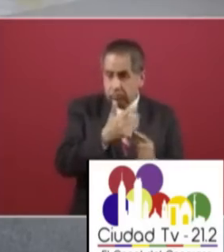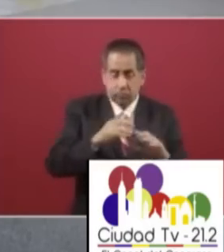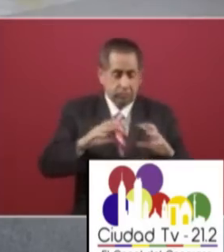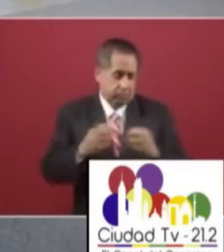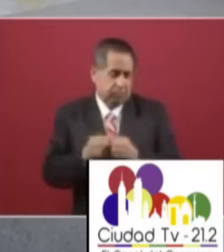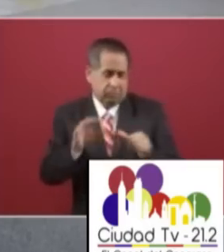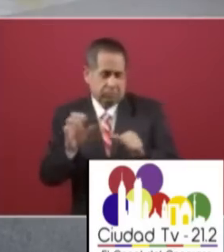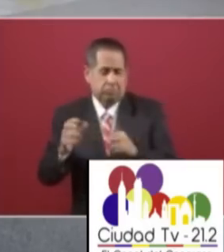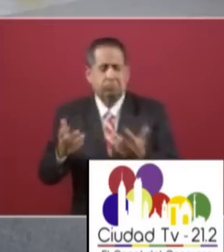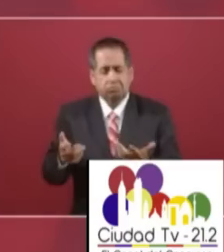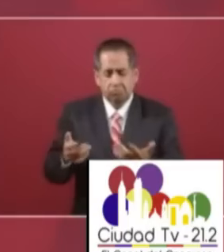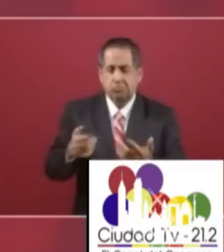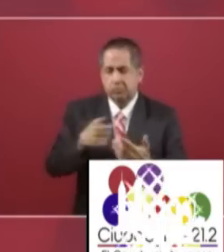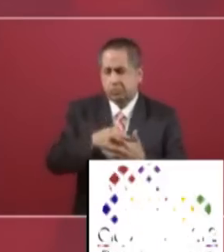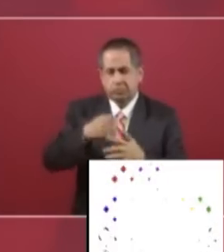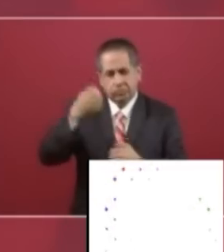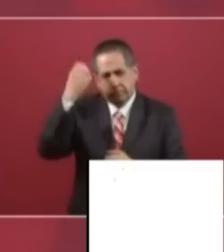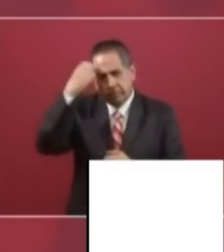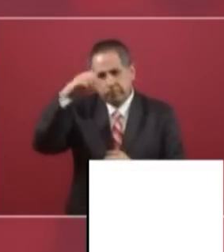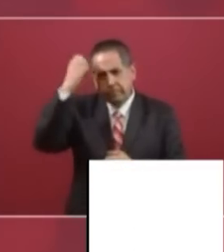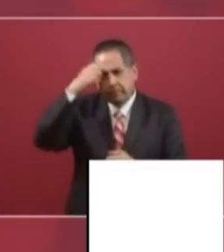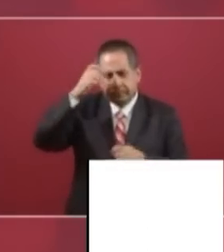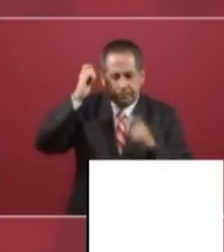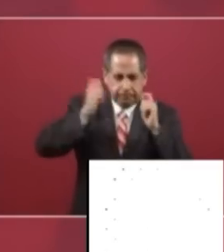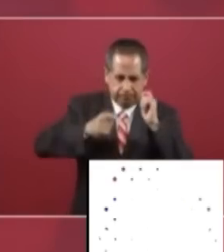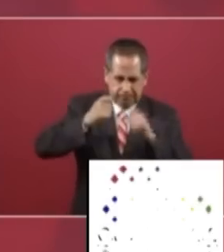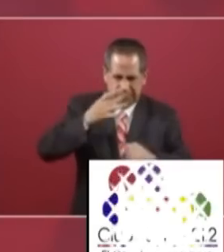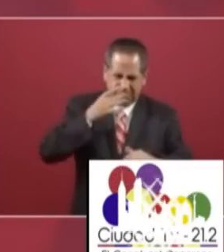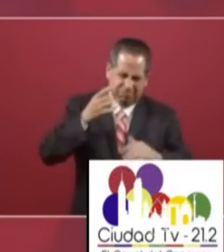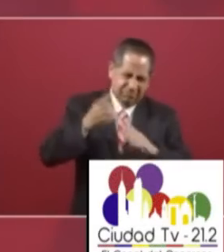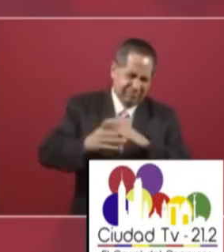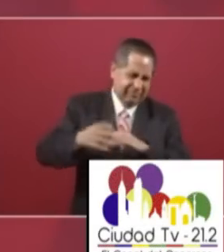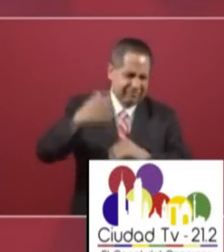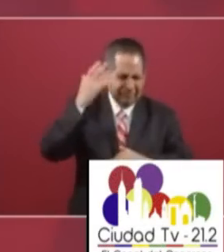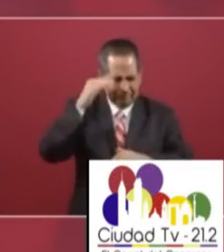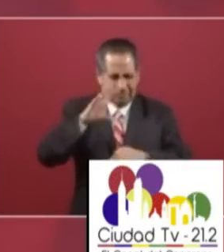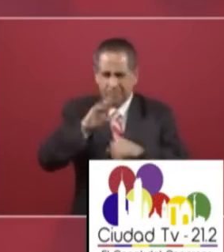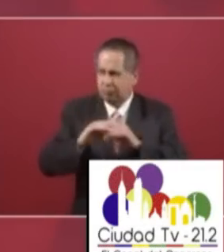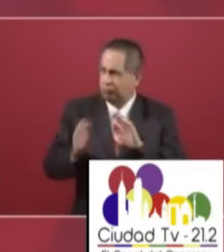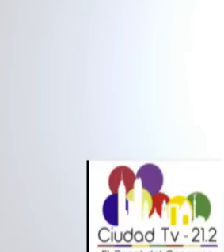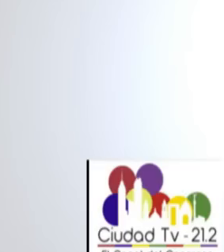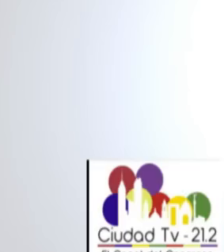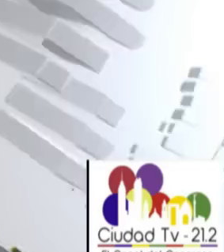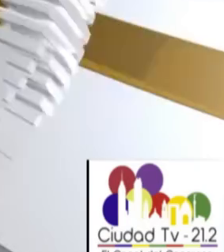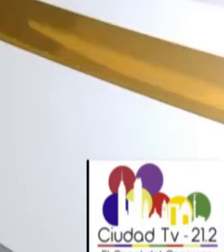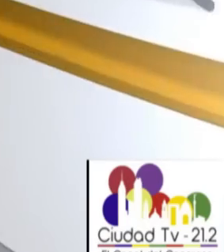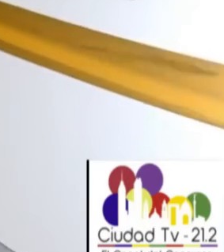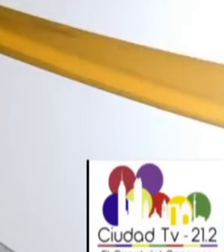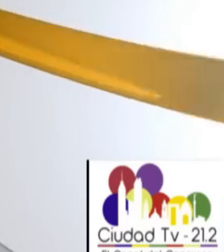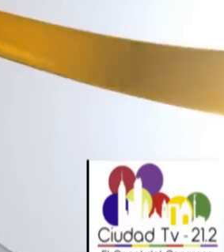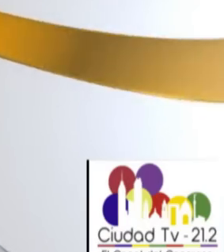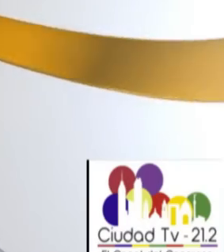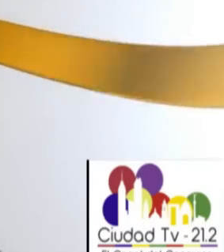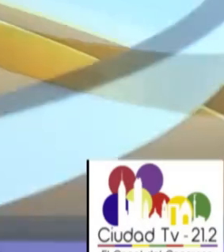Son las que más experiencia tienen en la construcción de refinerías.